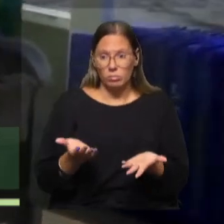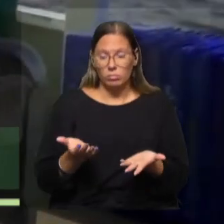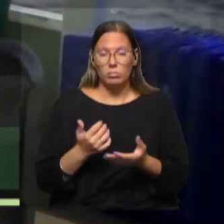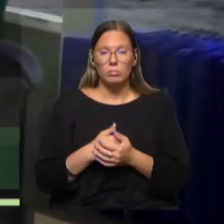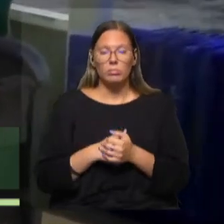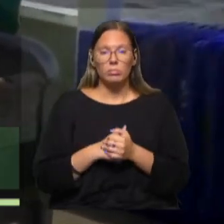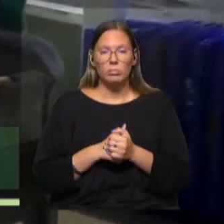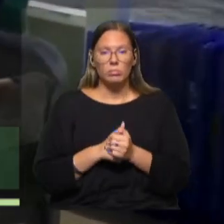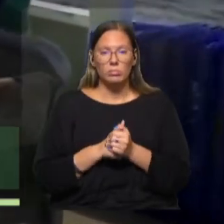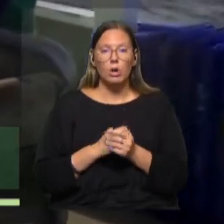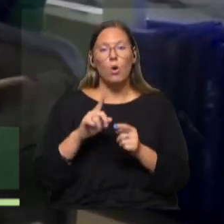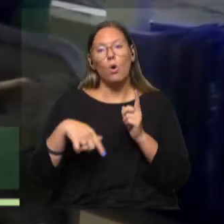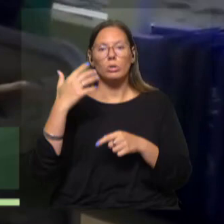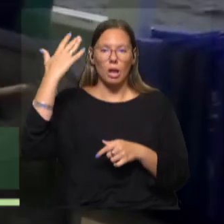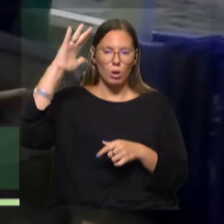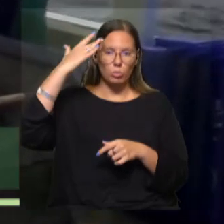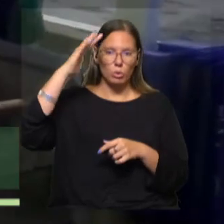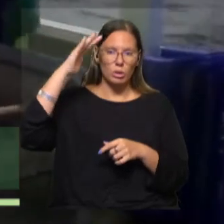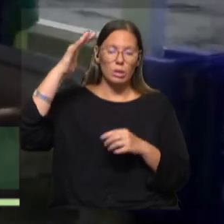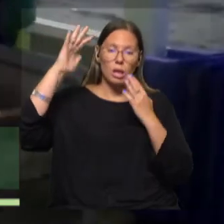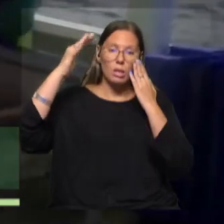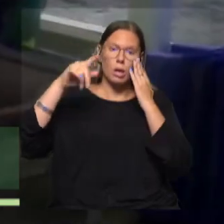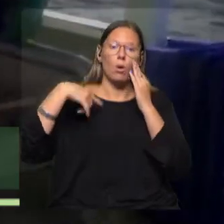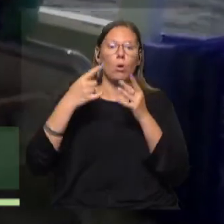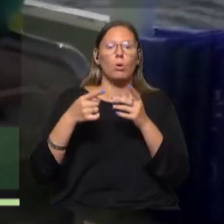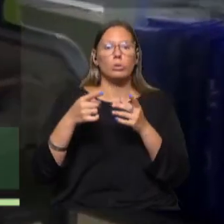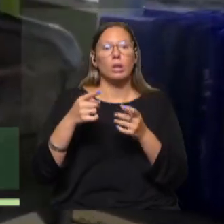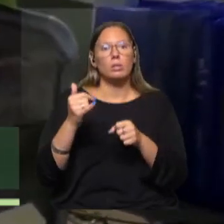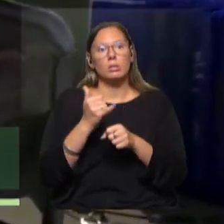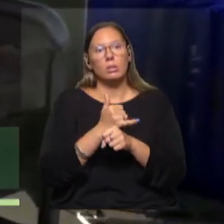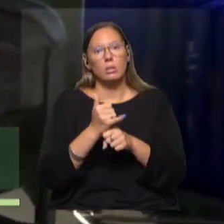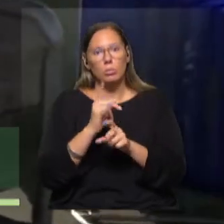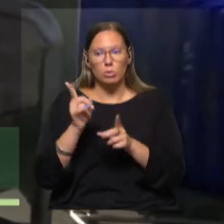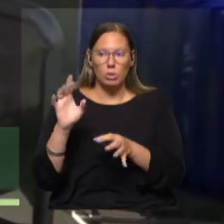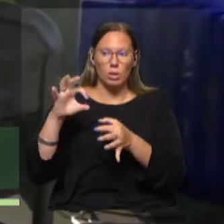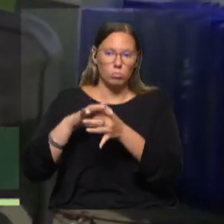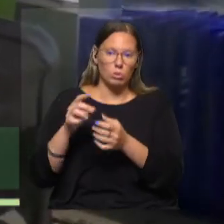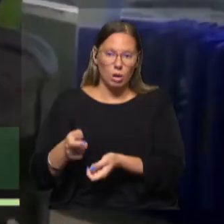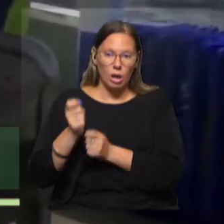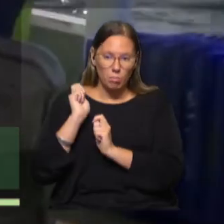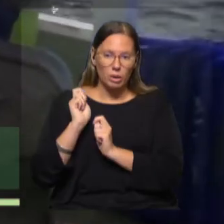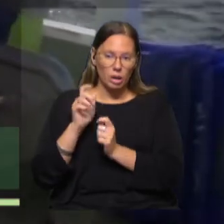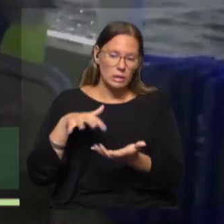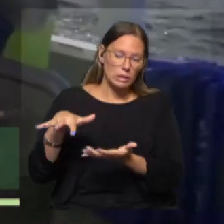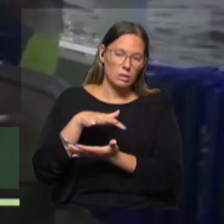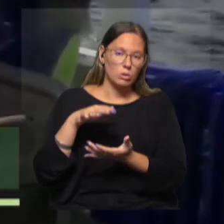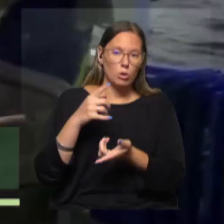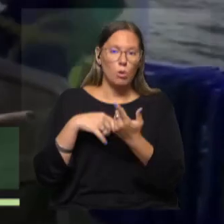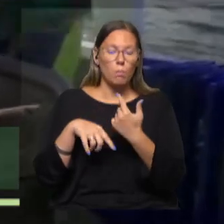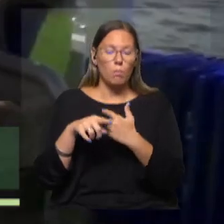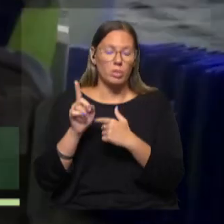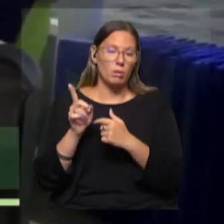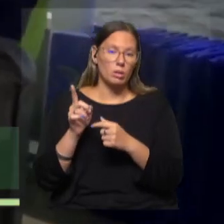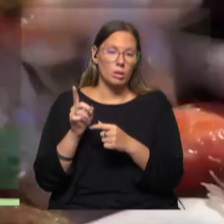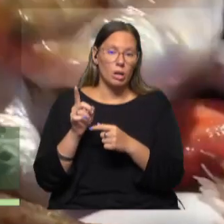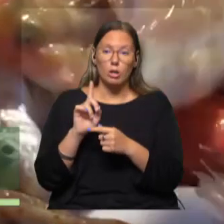presente, así como otras autoridades y otros organismos que tienen que ver a la pesca, al sector pesquero en su conjunto